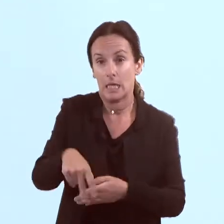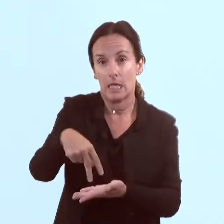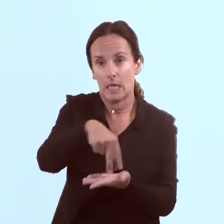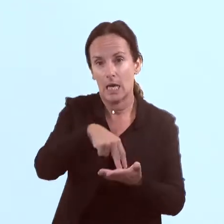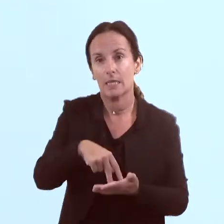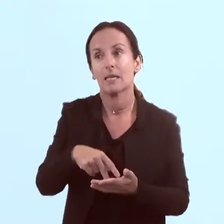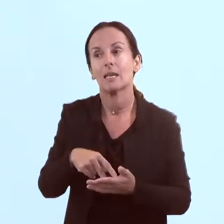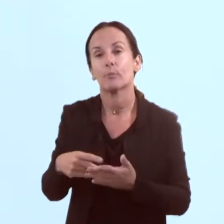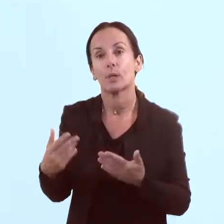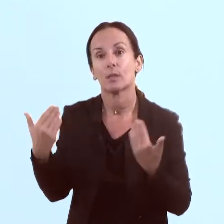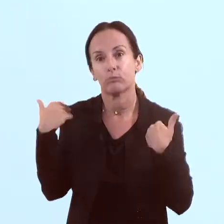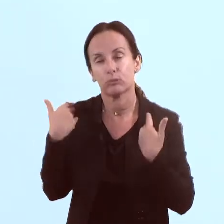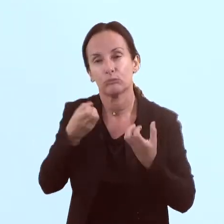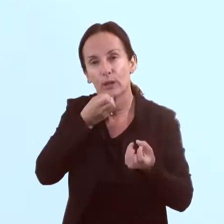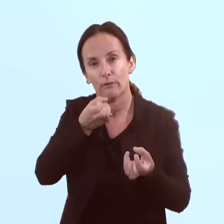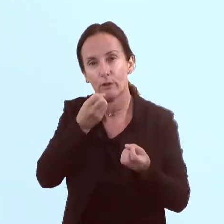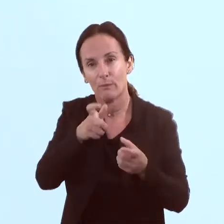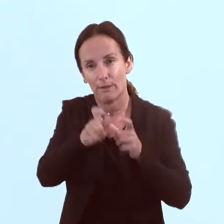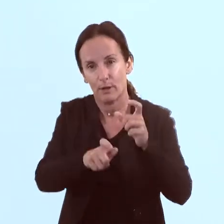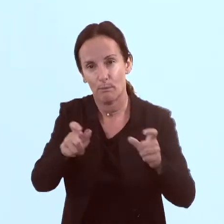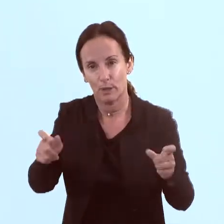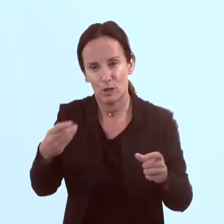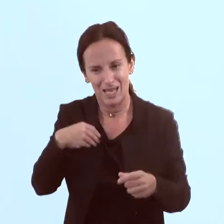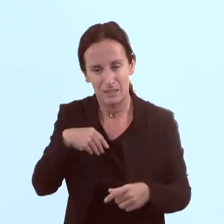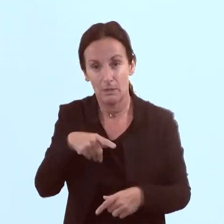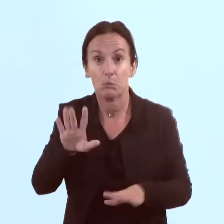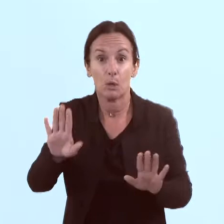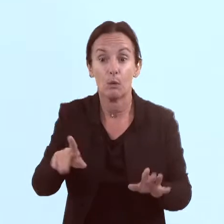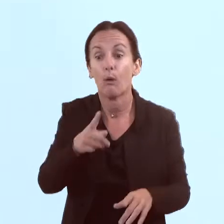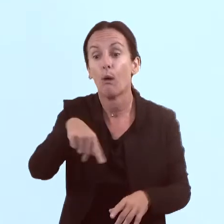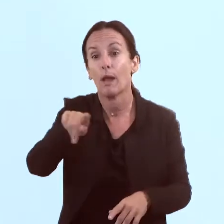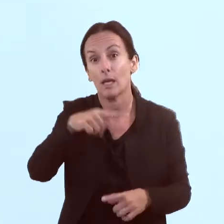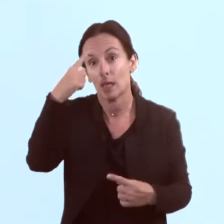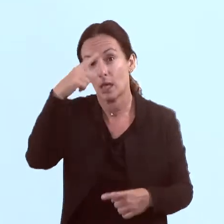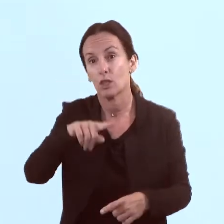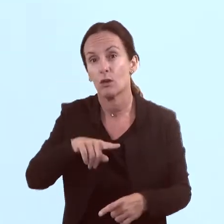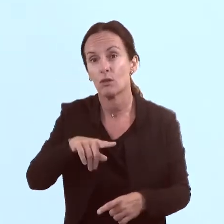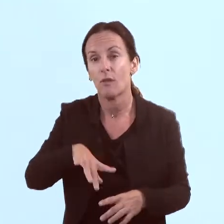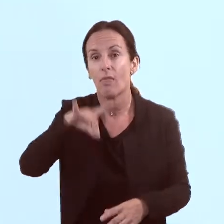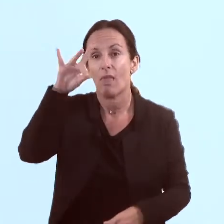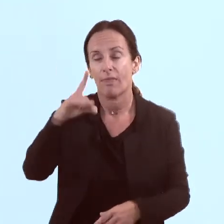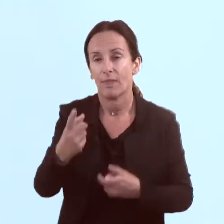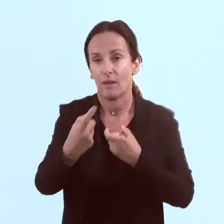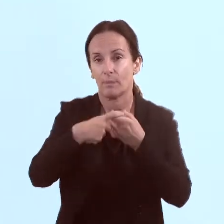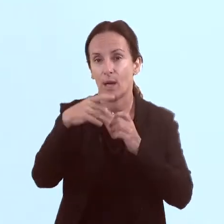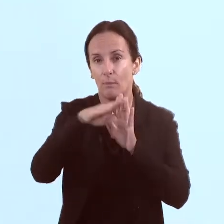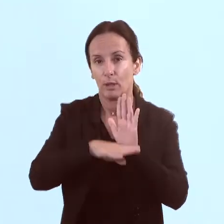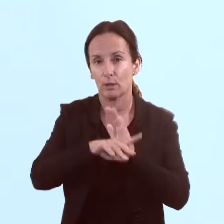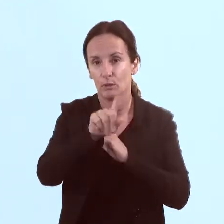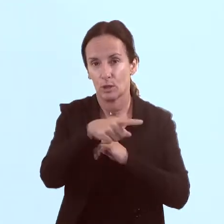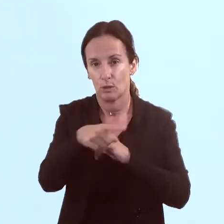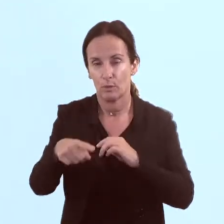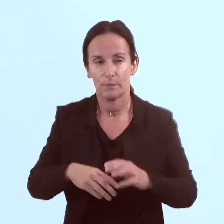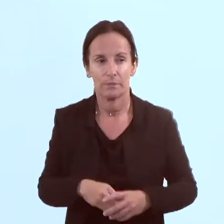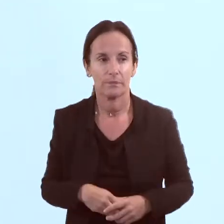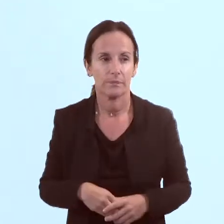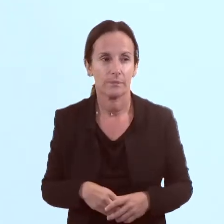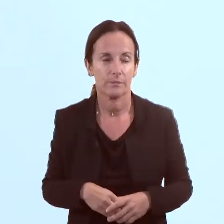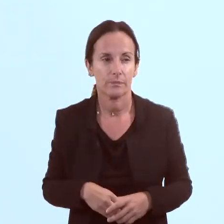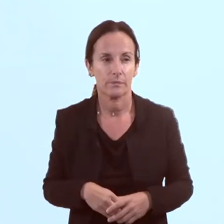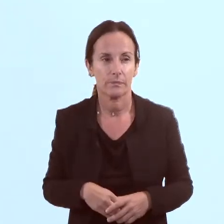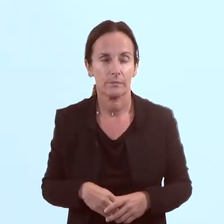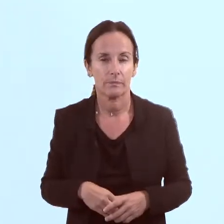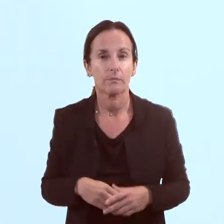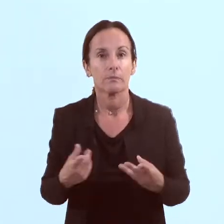personas y serán las personas las que decidirán. En estos casos en los que ya sabemos que hay